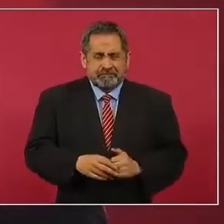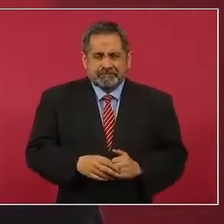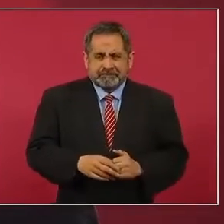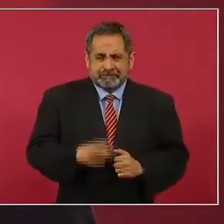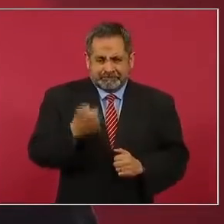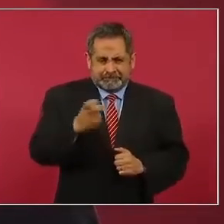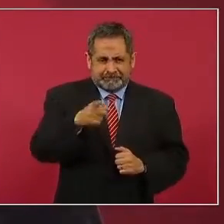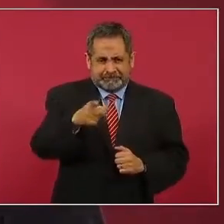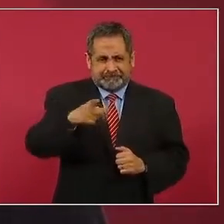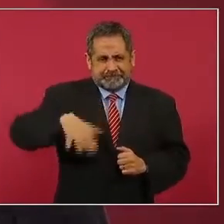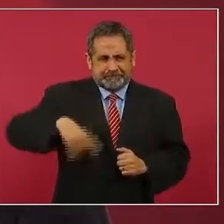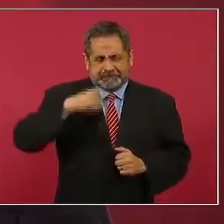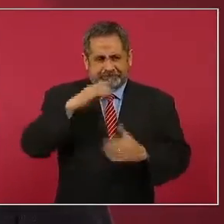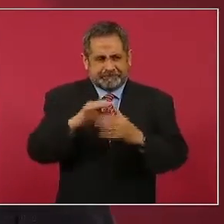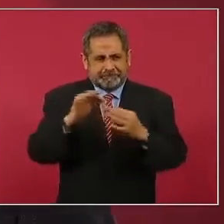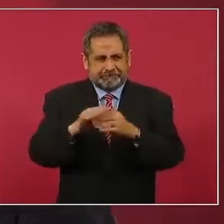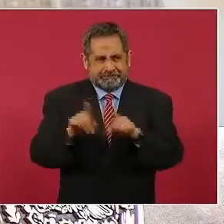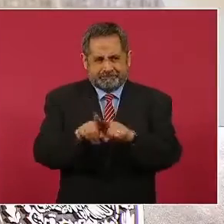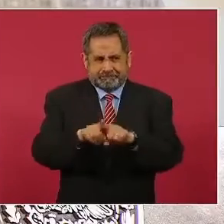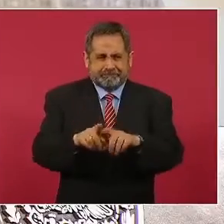Esto que sucedía antes, ¿no?,